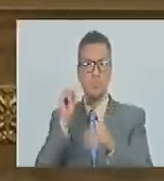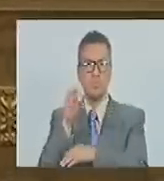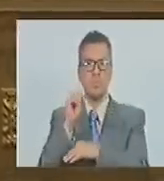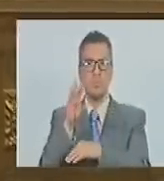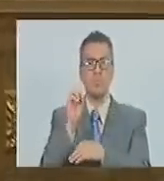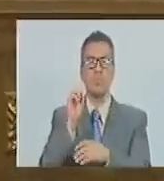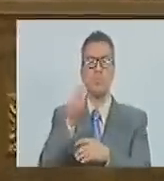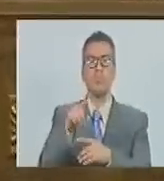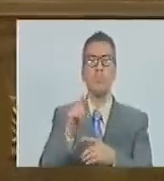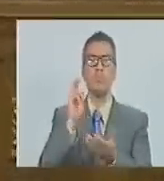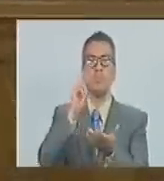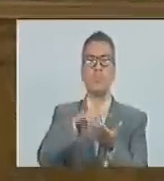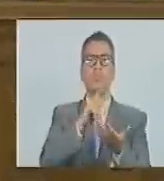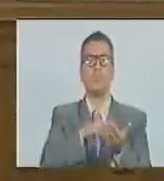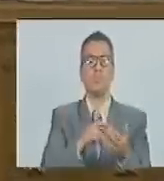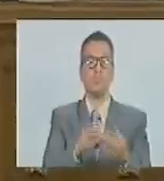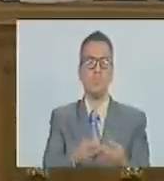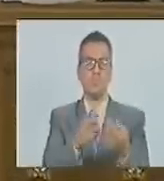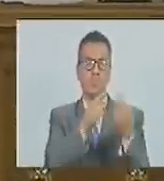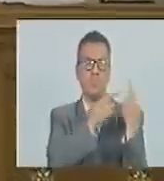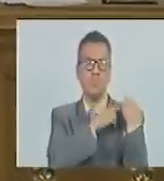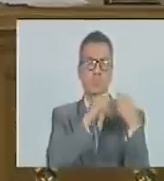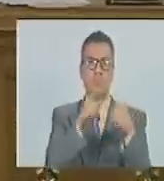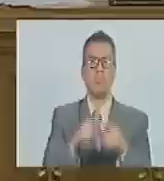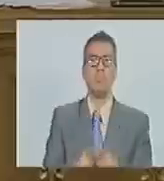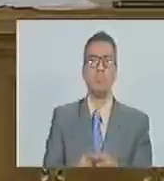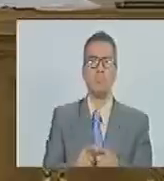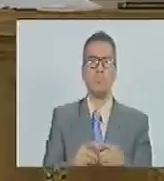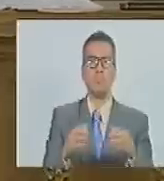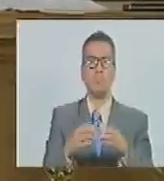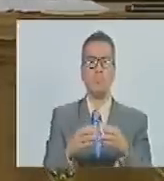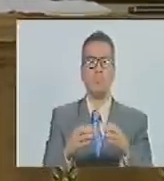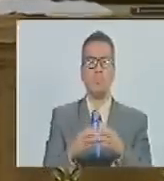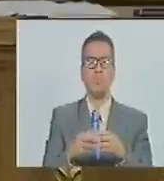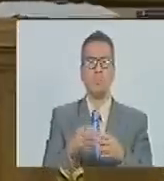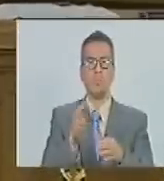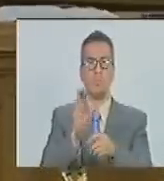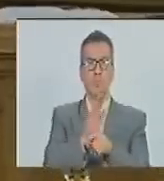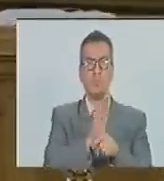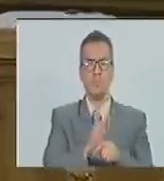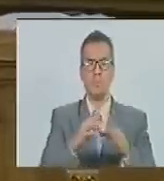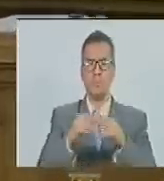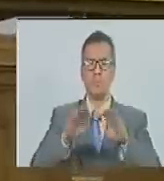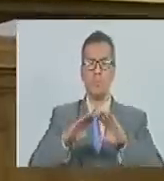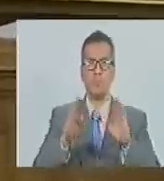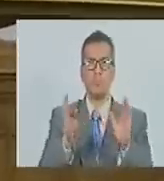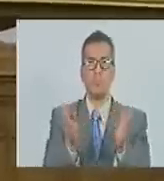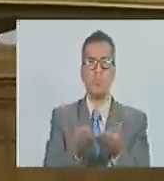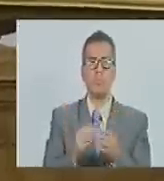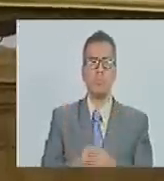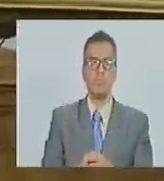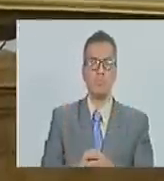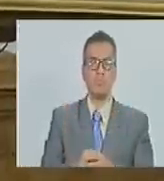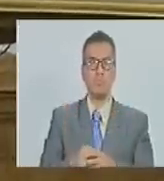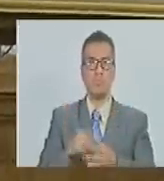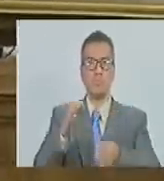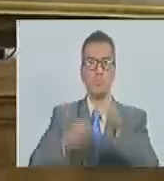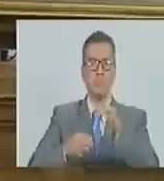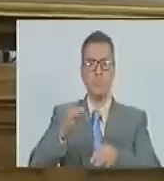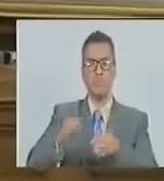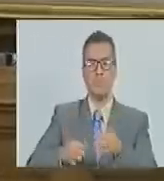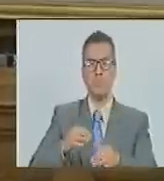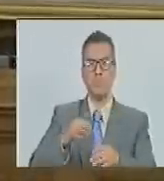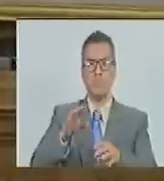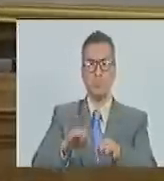donde participaron representantes de organismos de seguridad del mundo entero, de juristas especializados